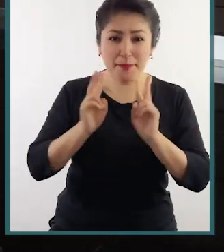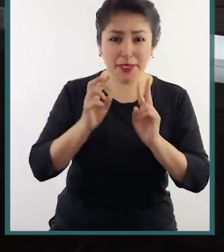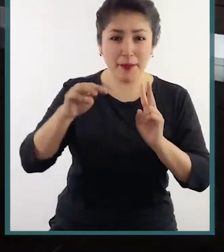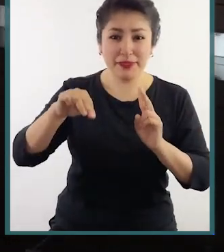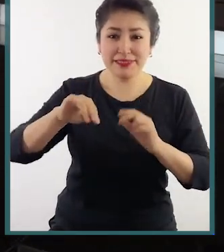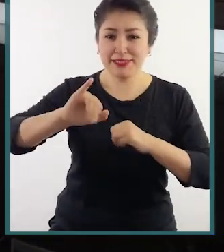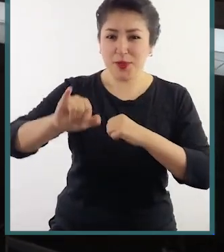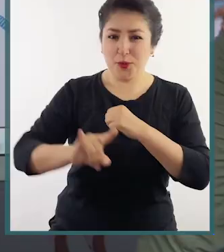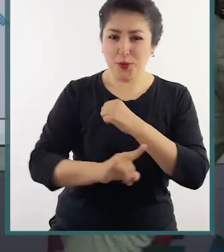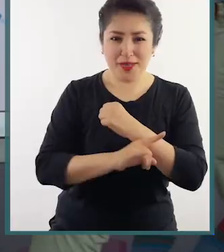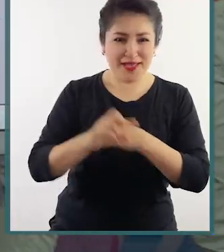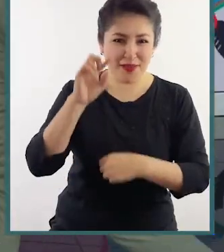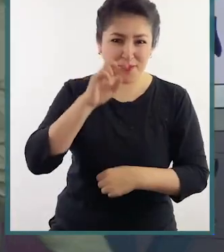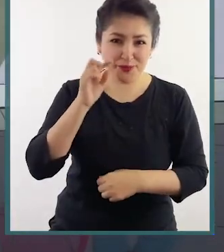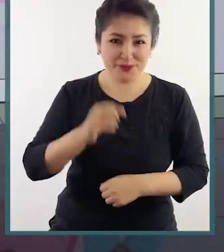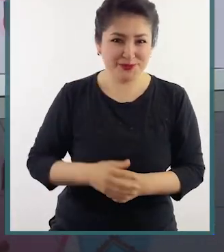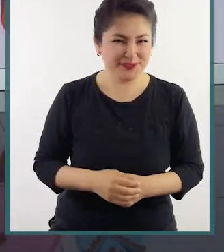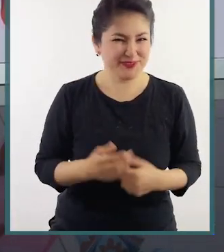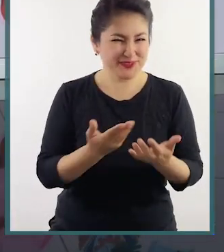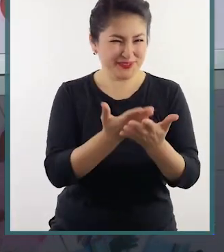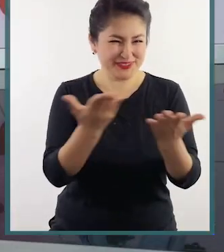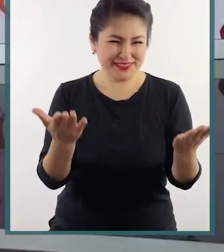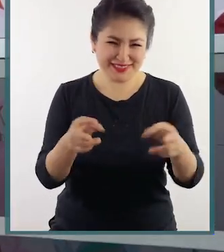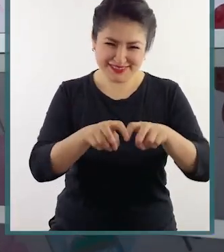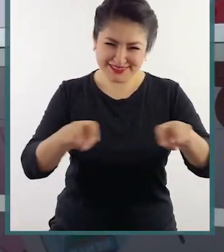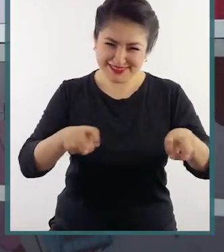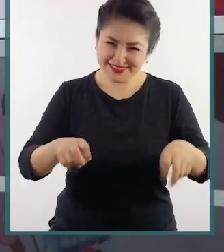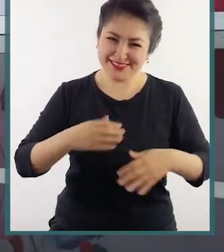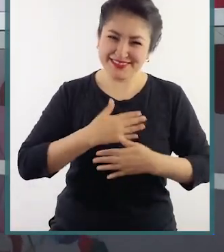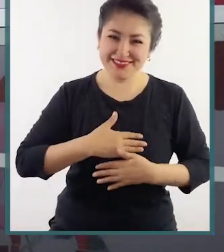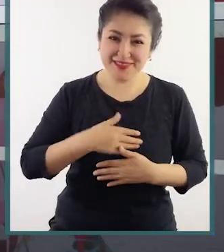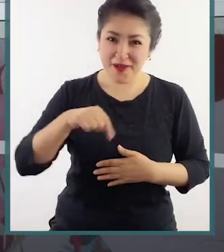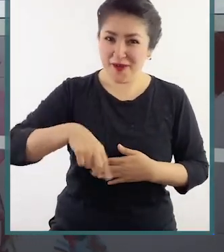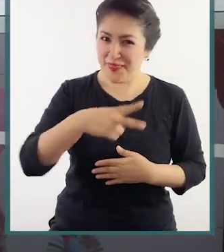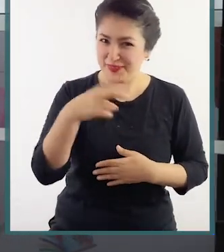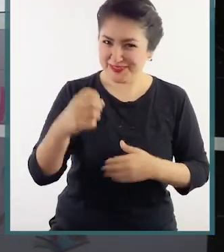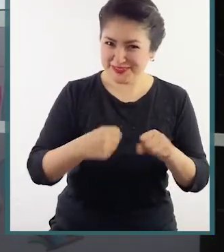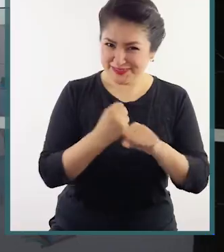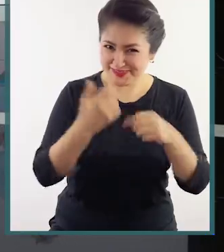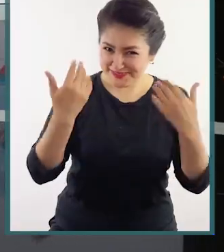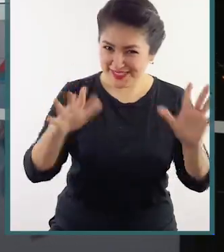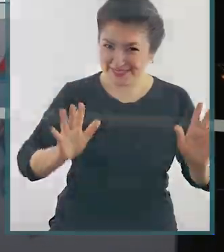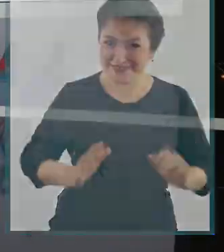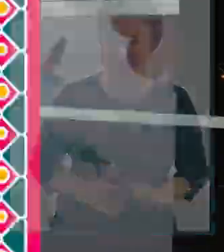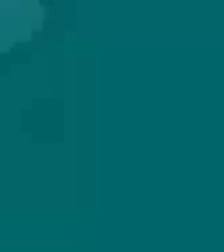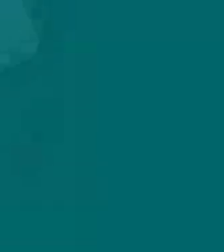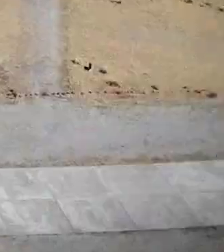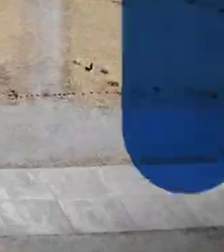en Juliaca, Puno. Así que pónganse cómodos que ya estamos en Modo Bicentenario.